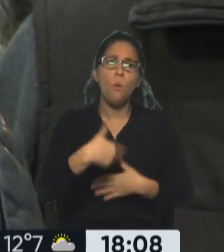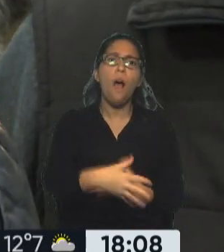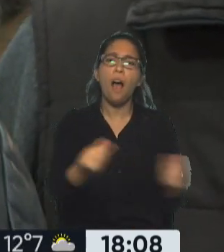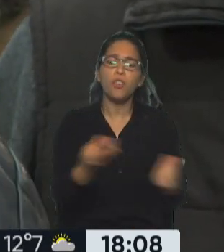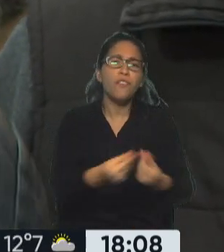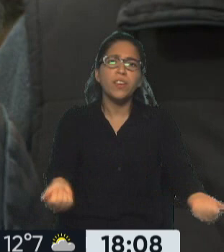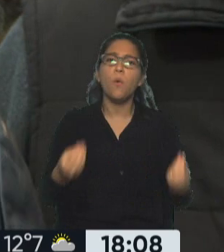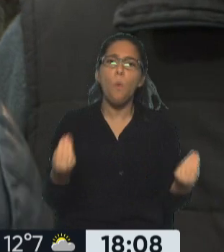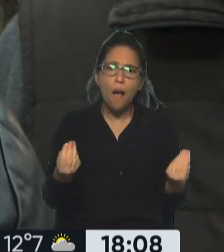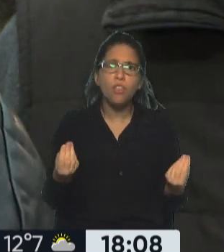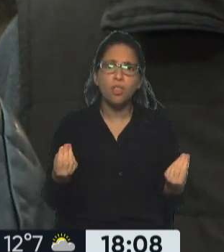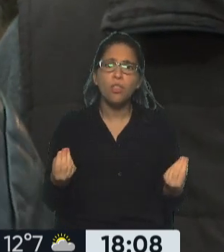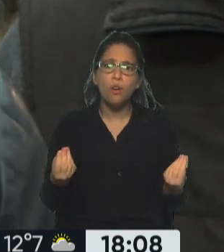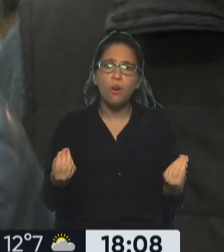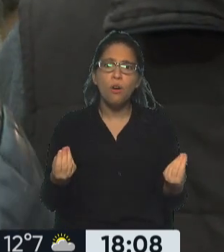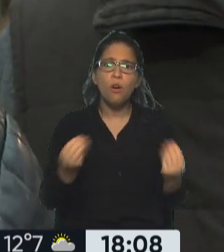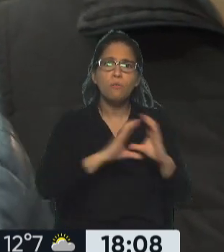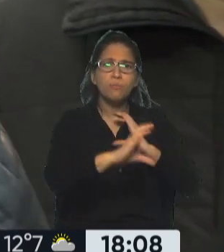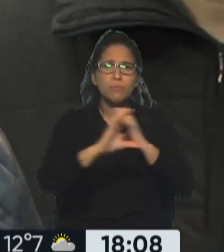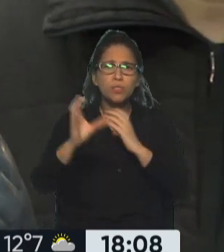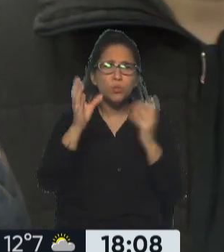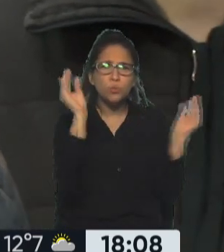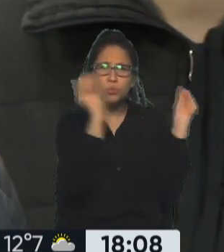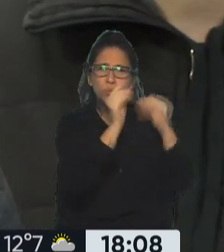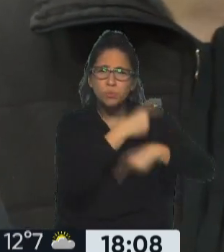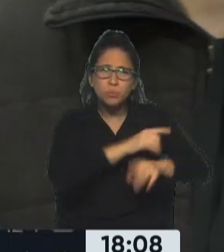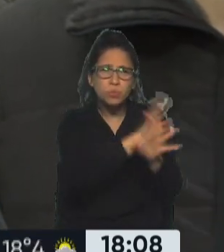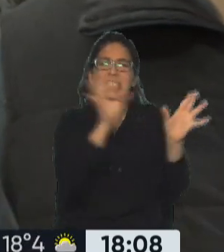a terminar, cuándo van a sacar todo el asbesto de subte, que sabemos que